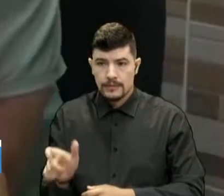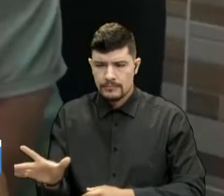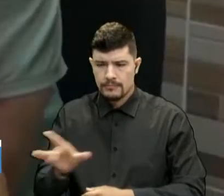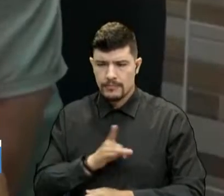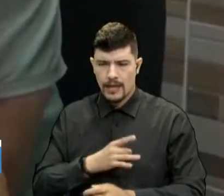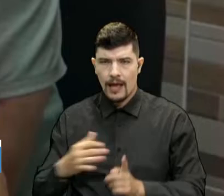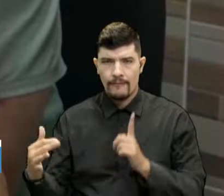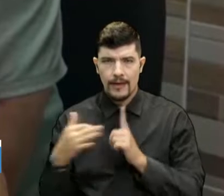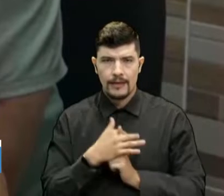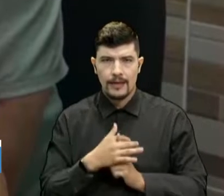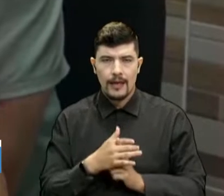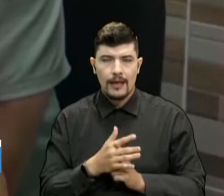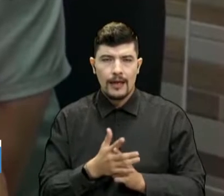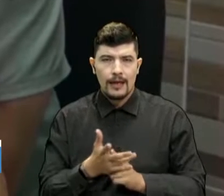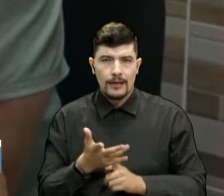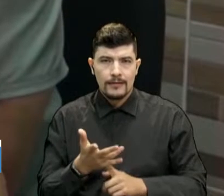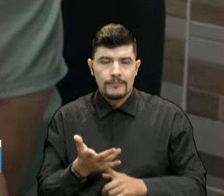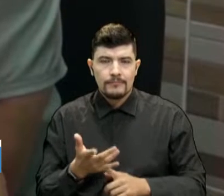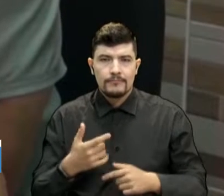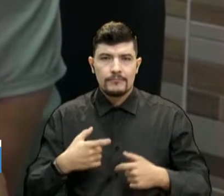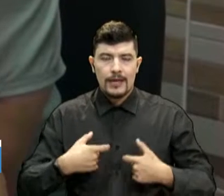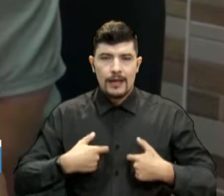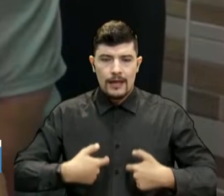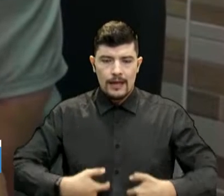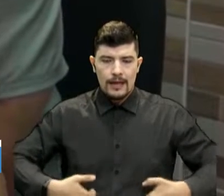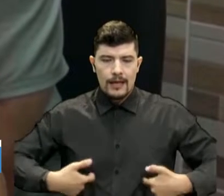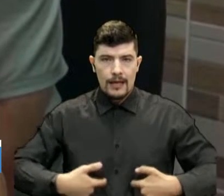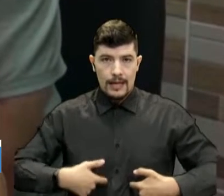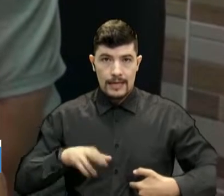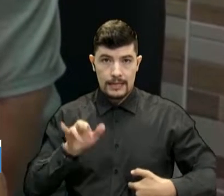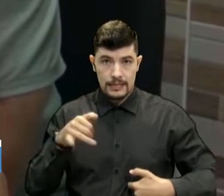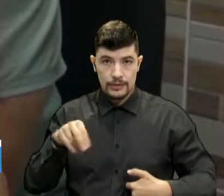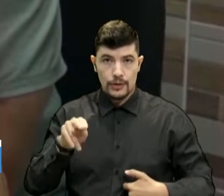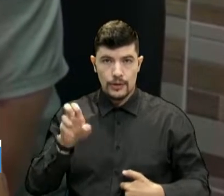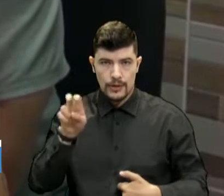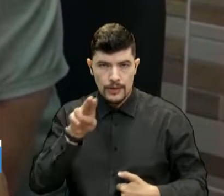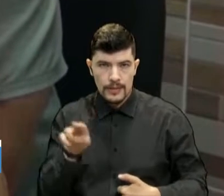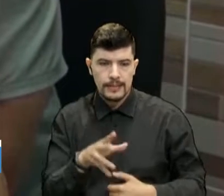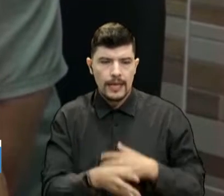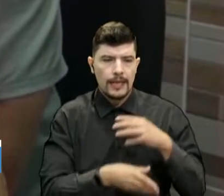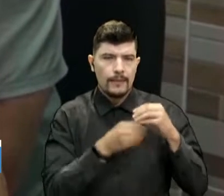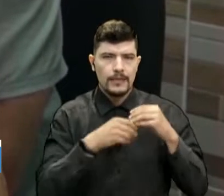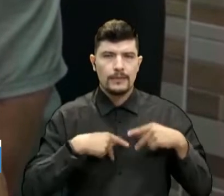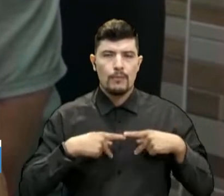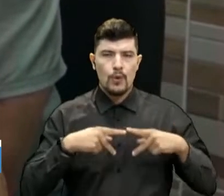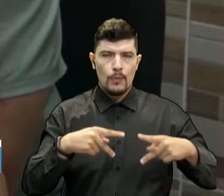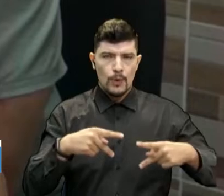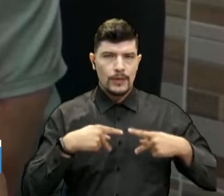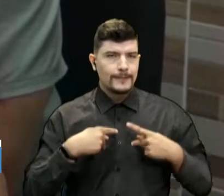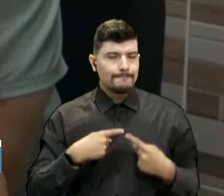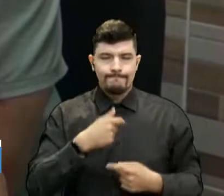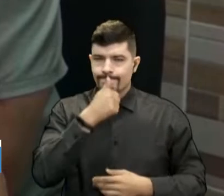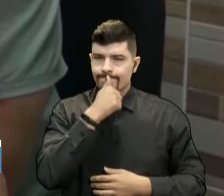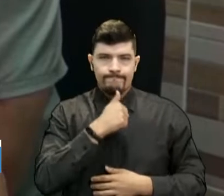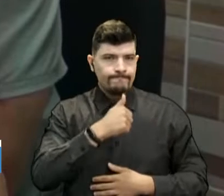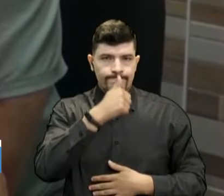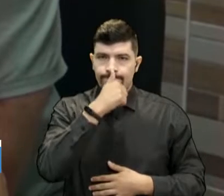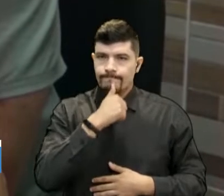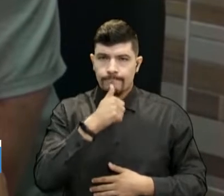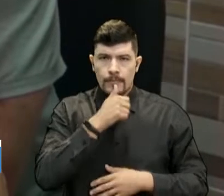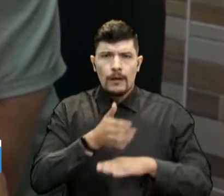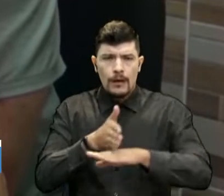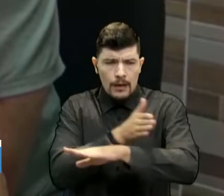y pues finalmente los pulmones no terminaron respondiendo a pesar de tener todas las medidas y todo lo que en su momento